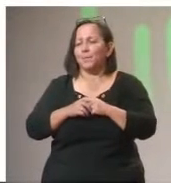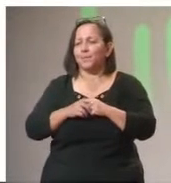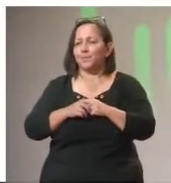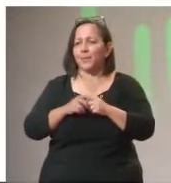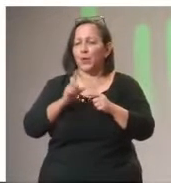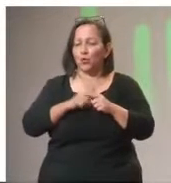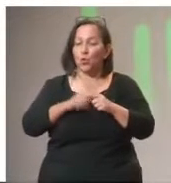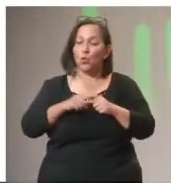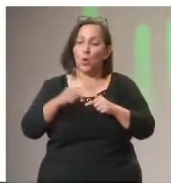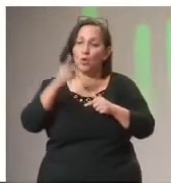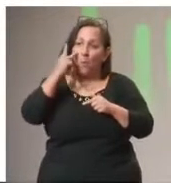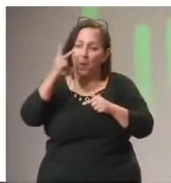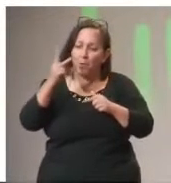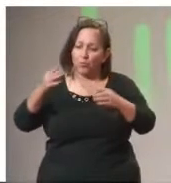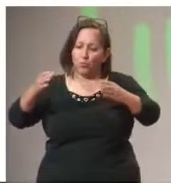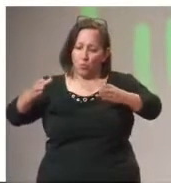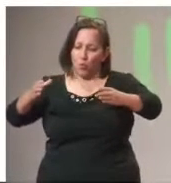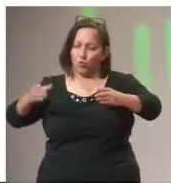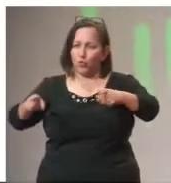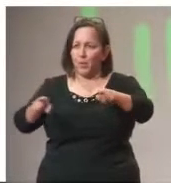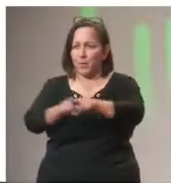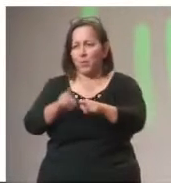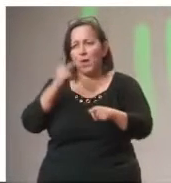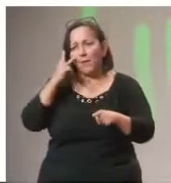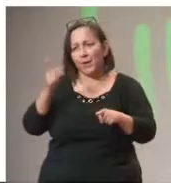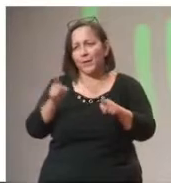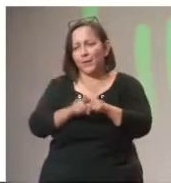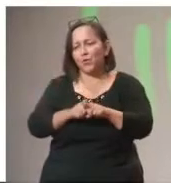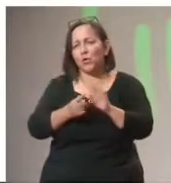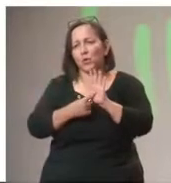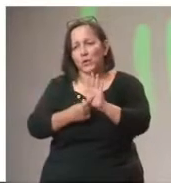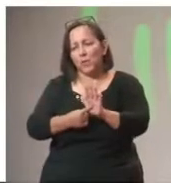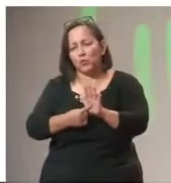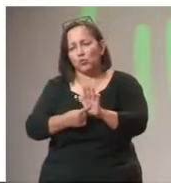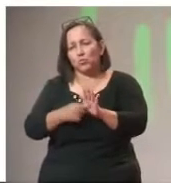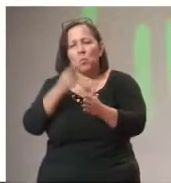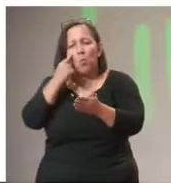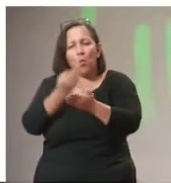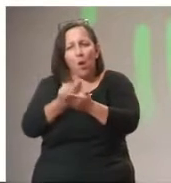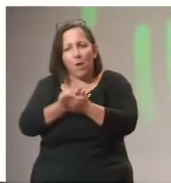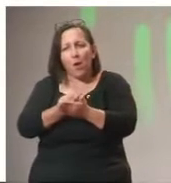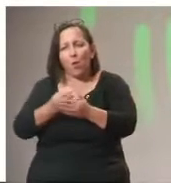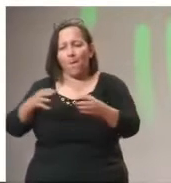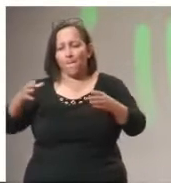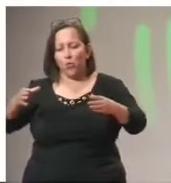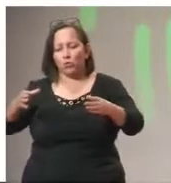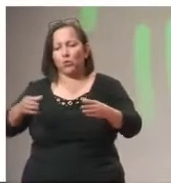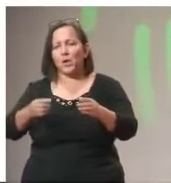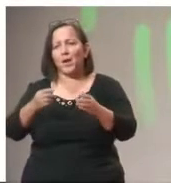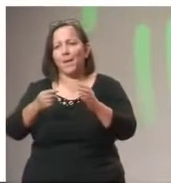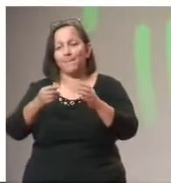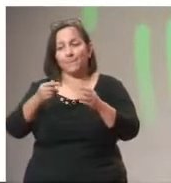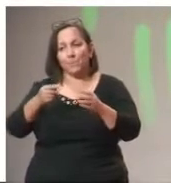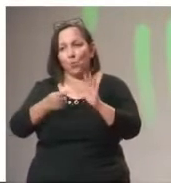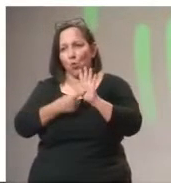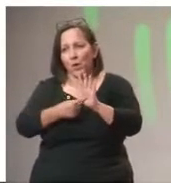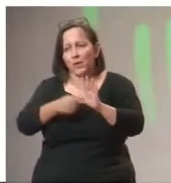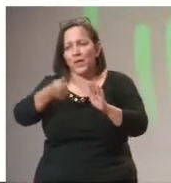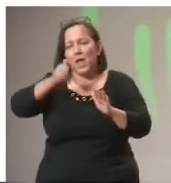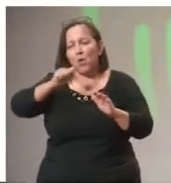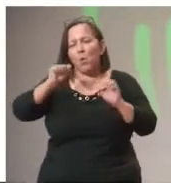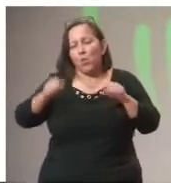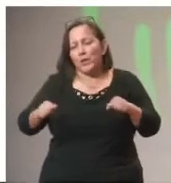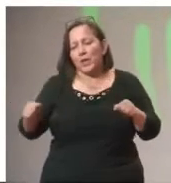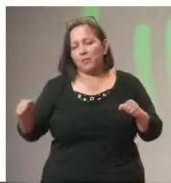Entonces cuando mostramos un pozo, nada más voy a pasar aquí rápidamente, cuando mostramos un pozo, la muestra de agua del pozo puede estar influenciada por muchas